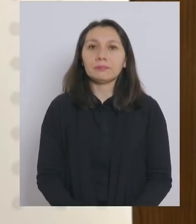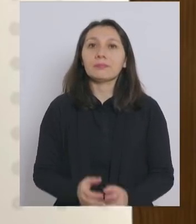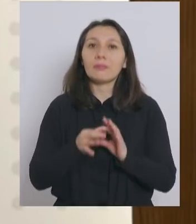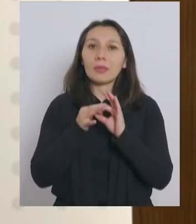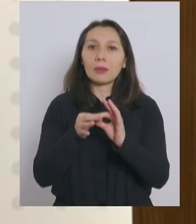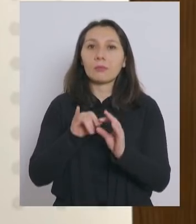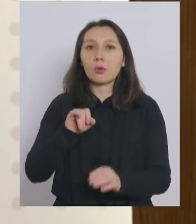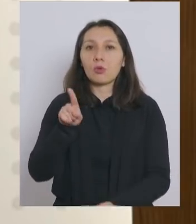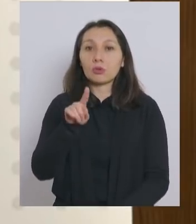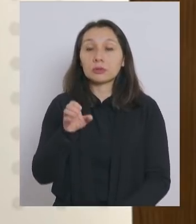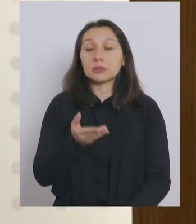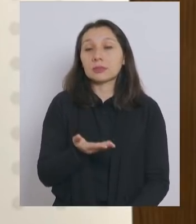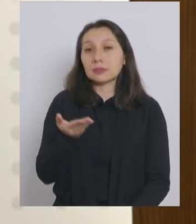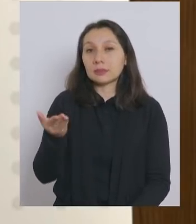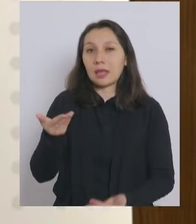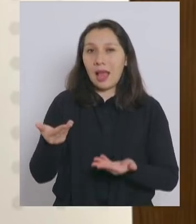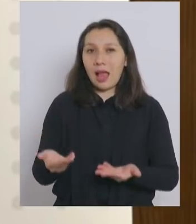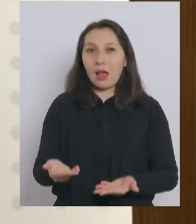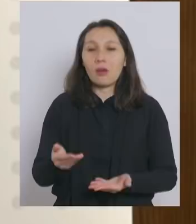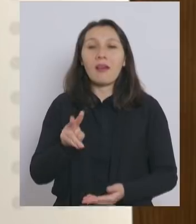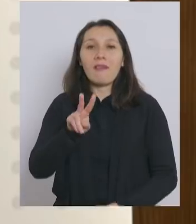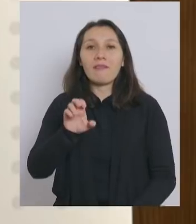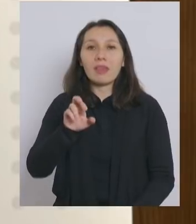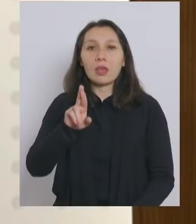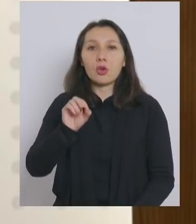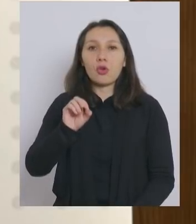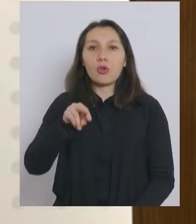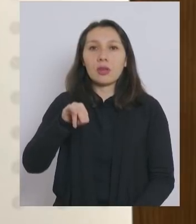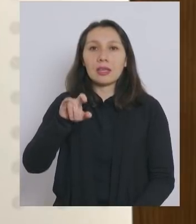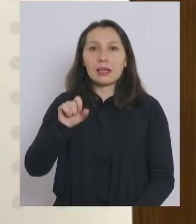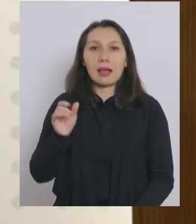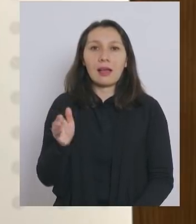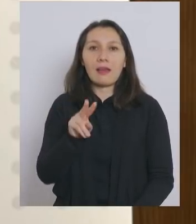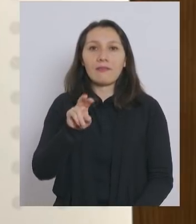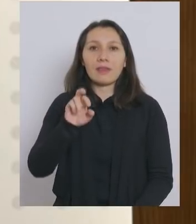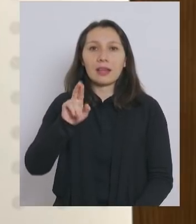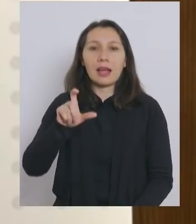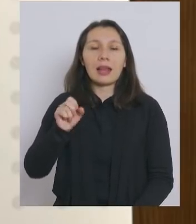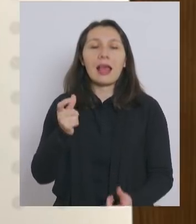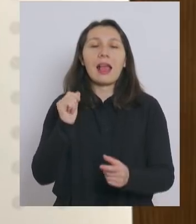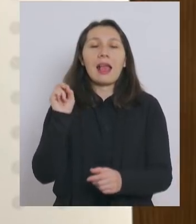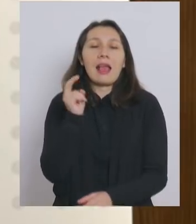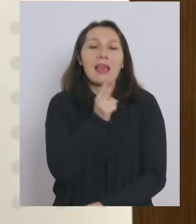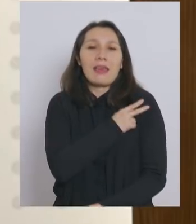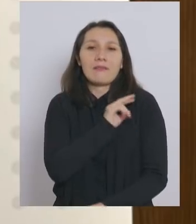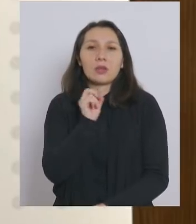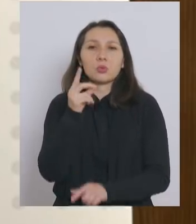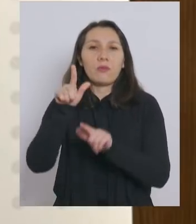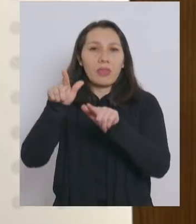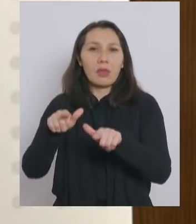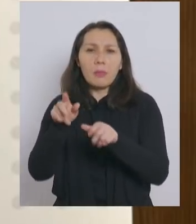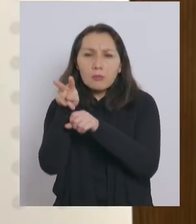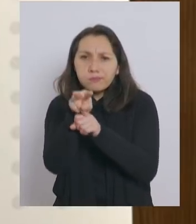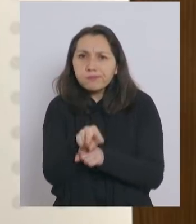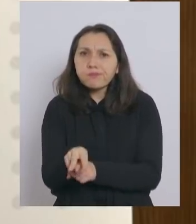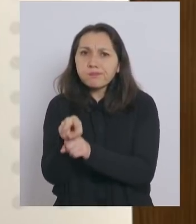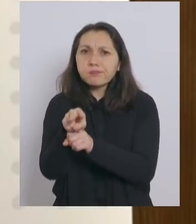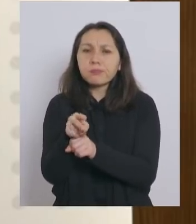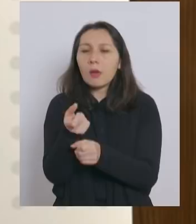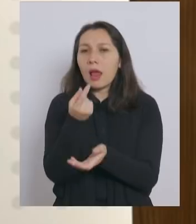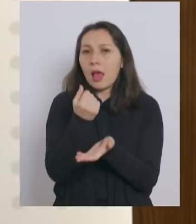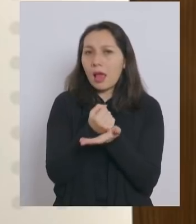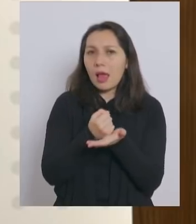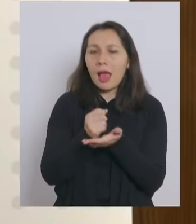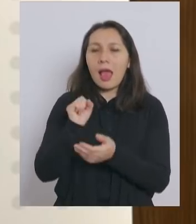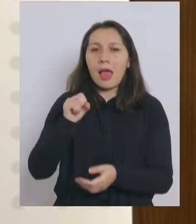Muchas gracias, José. Doy la palabra ahora a Verónica Vergara Galván, jefa del Subdepartamento de Farmacovigilancia